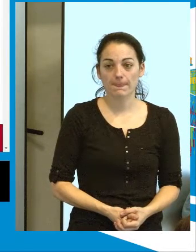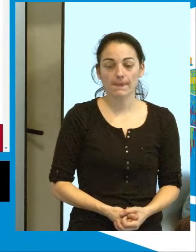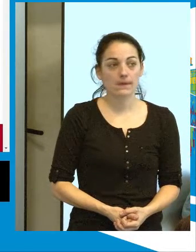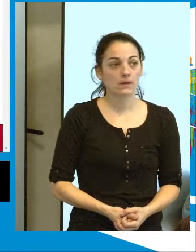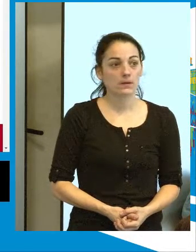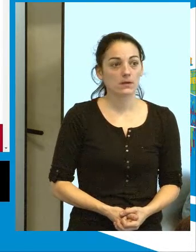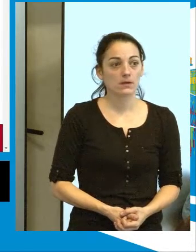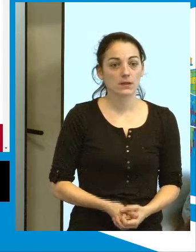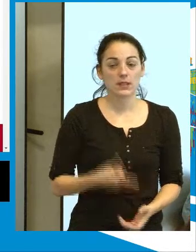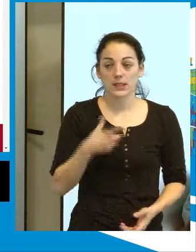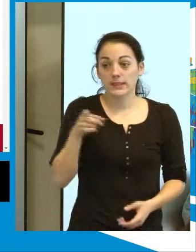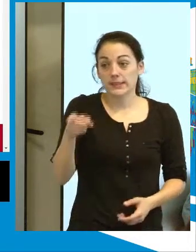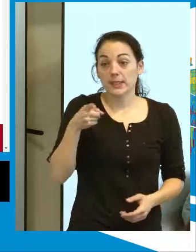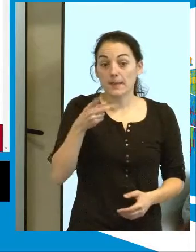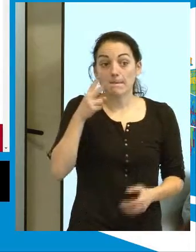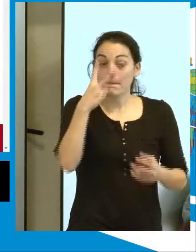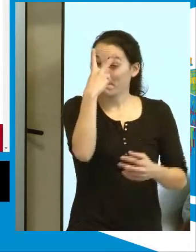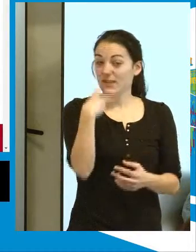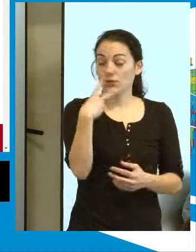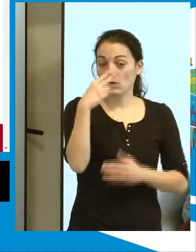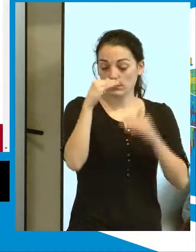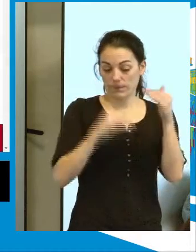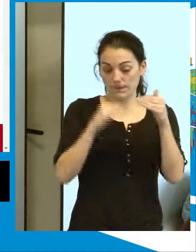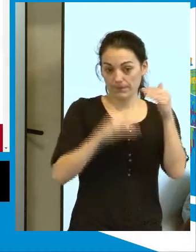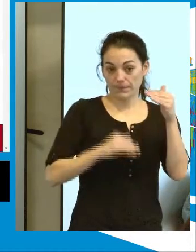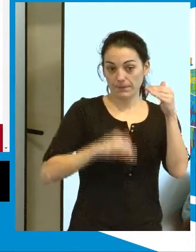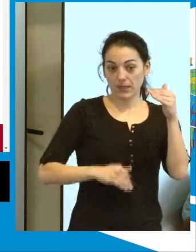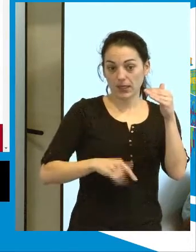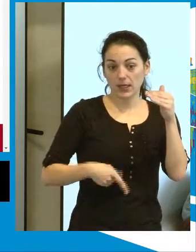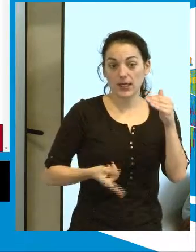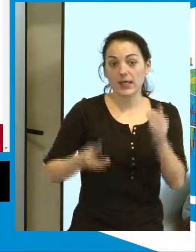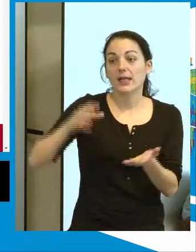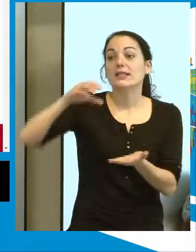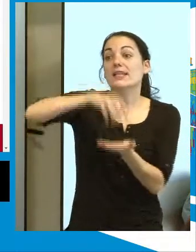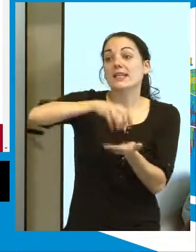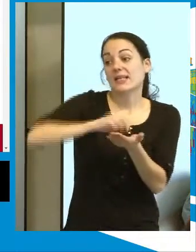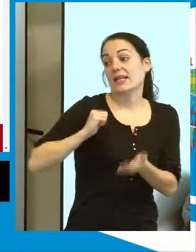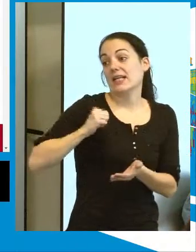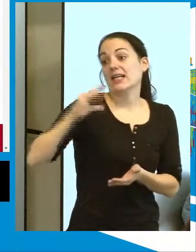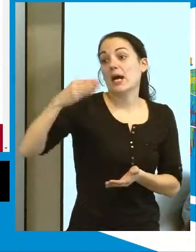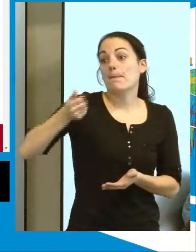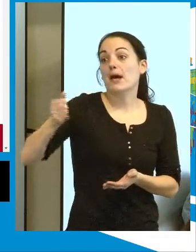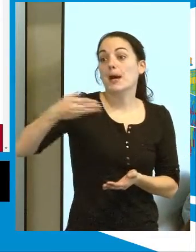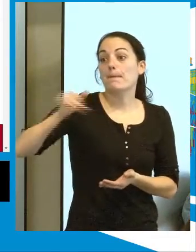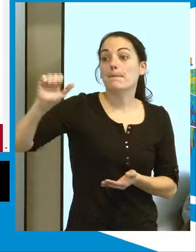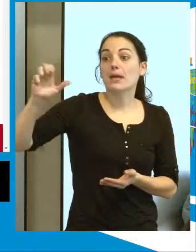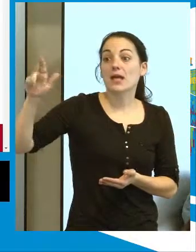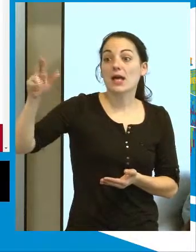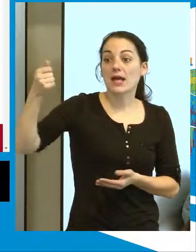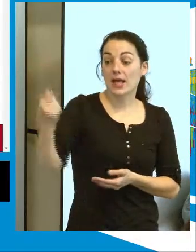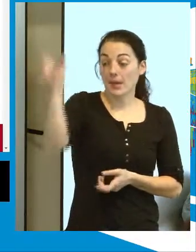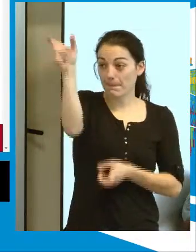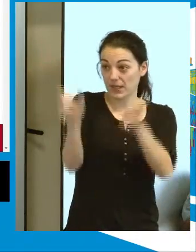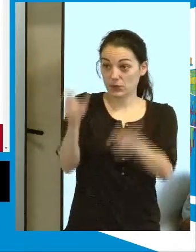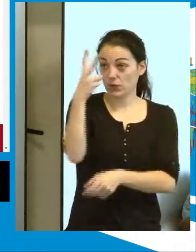Vale, este es para baja visión. Lo desarrollamos conjuntamente con Clínica Baviera. Entonces aquí, pues bueno, las personas que tienen